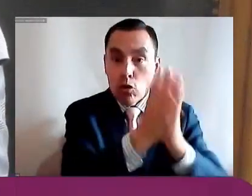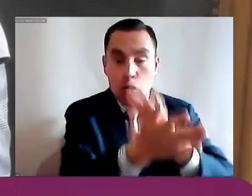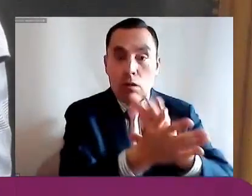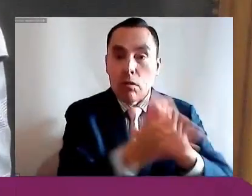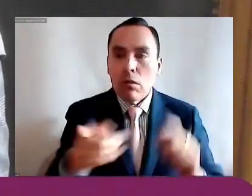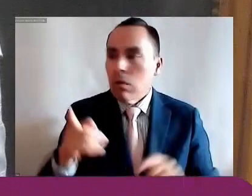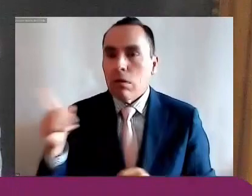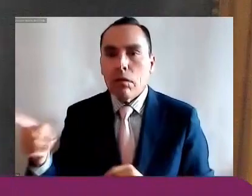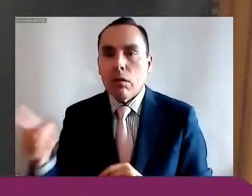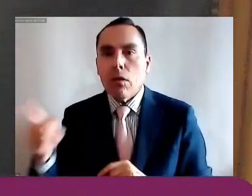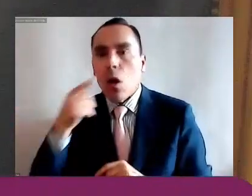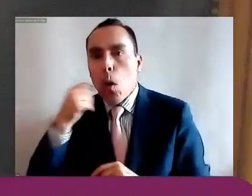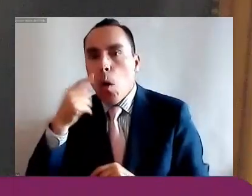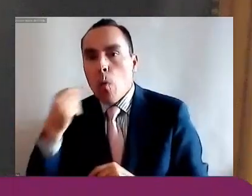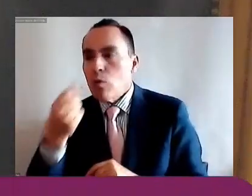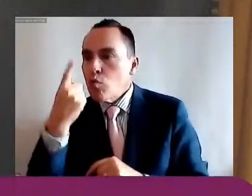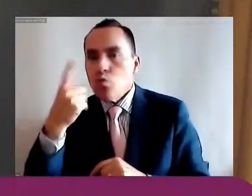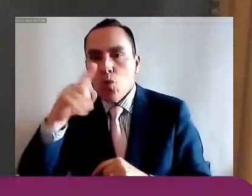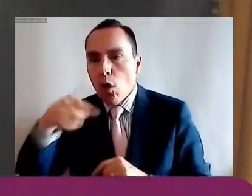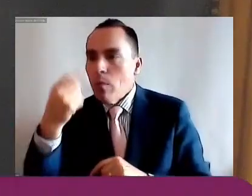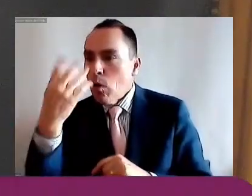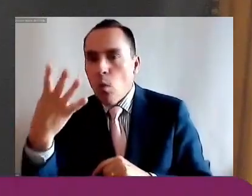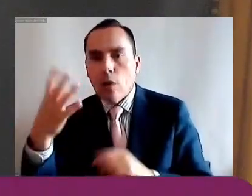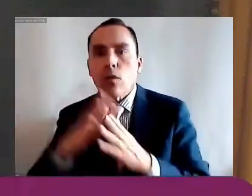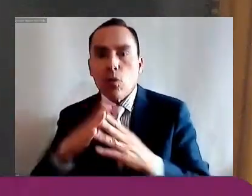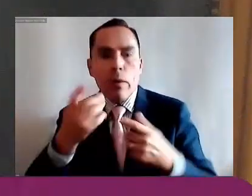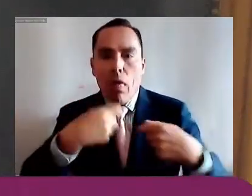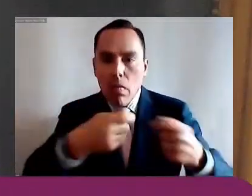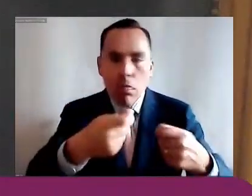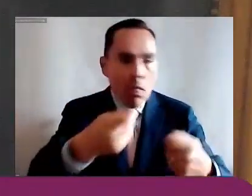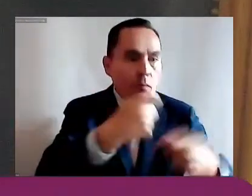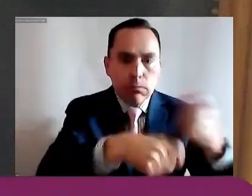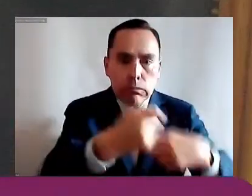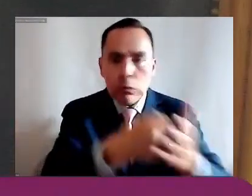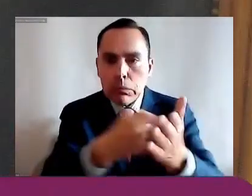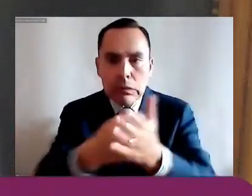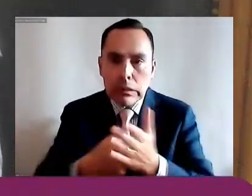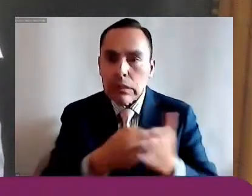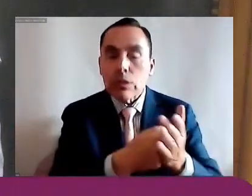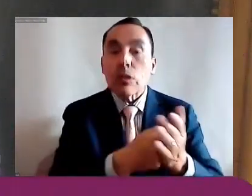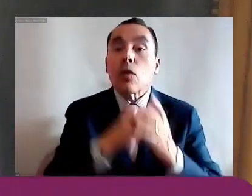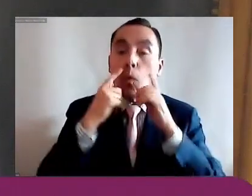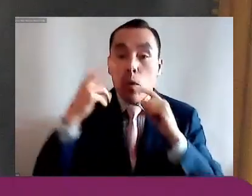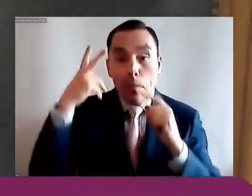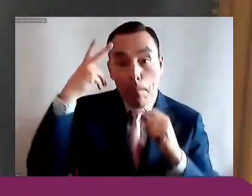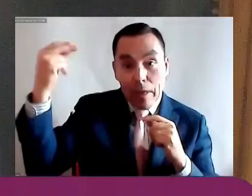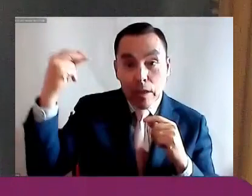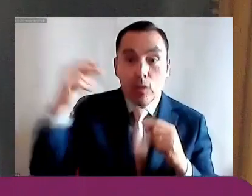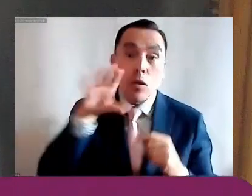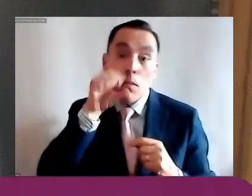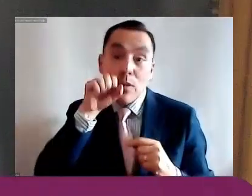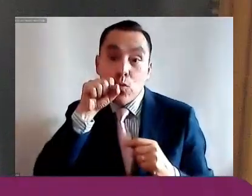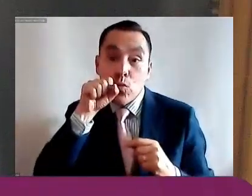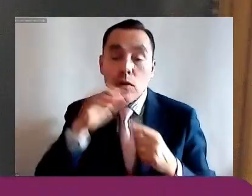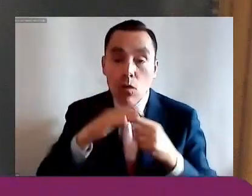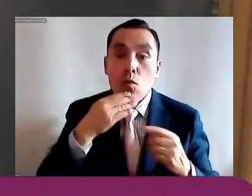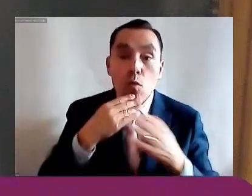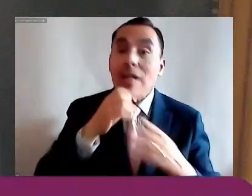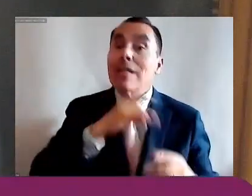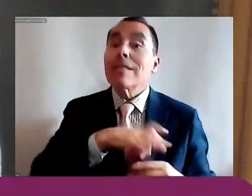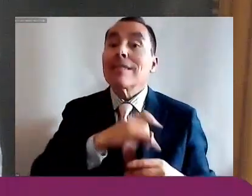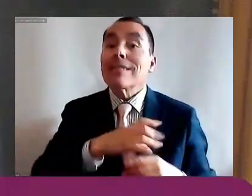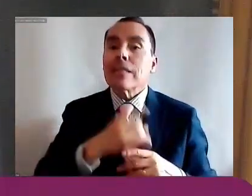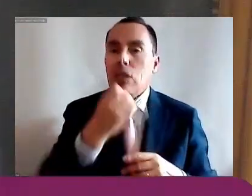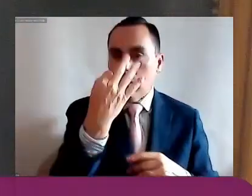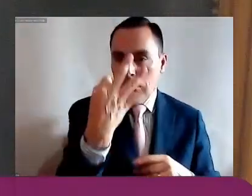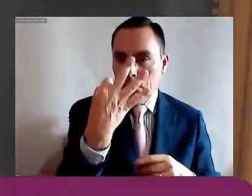horas diarias menos actividades de mercado. Junto con México y Perú, Chile se encuentra entre los 3 países de la región